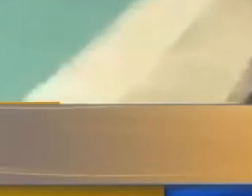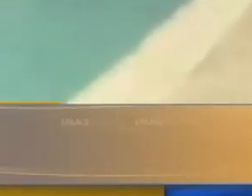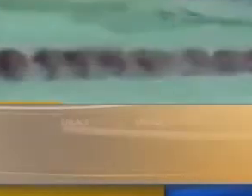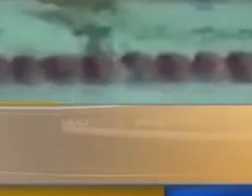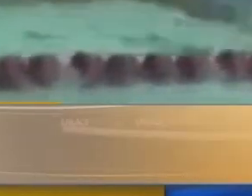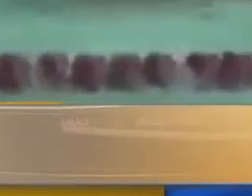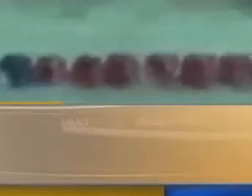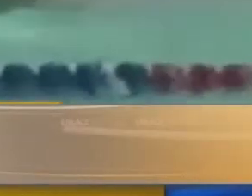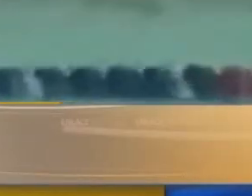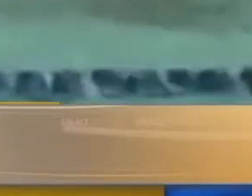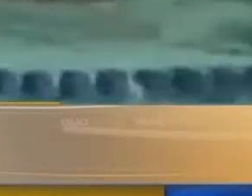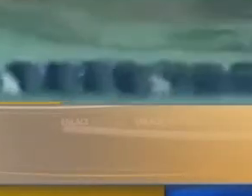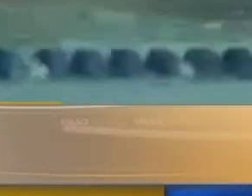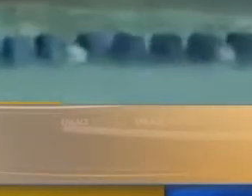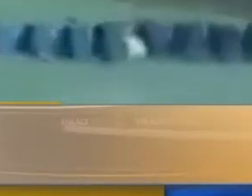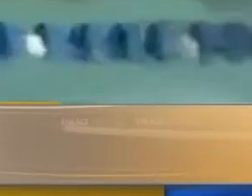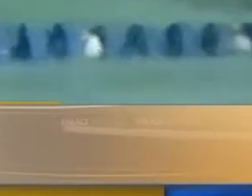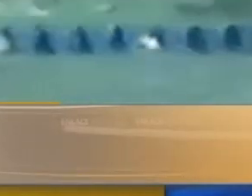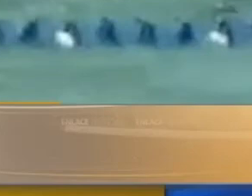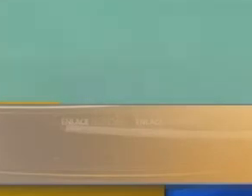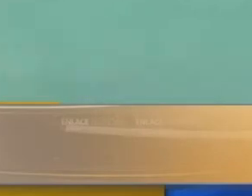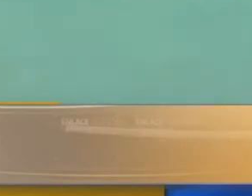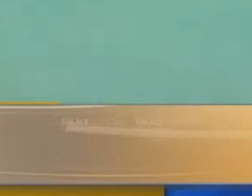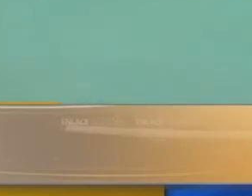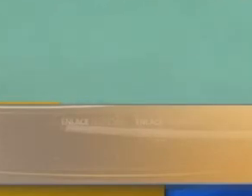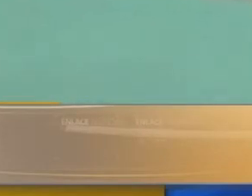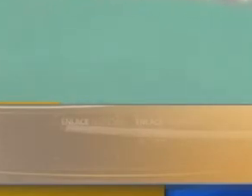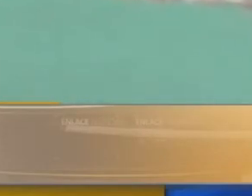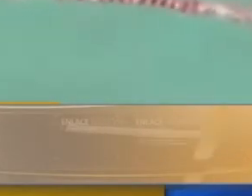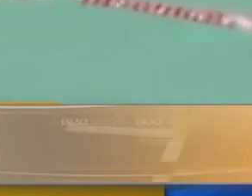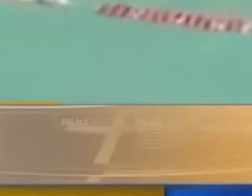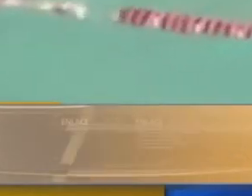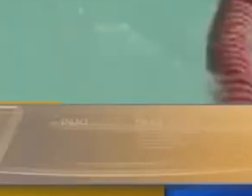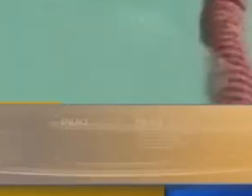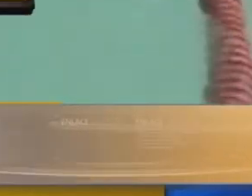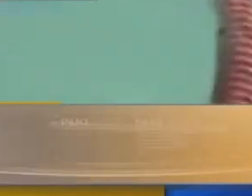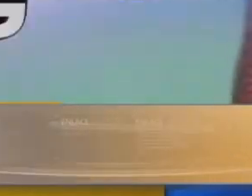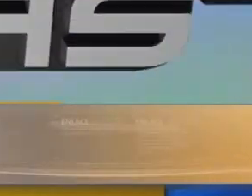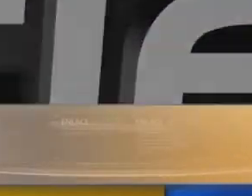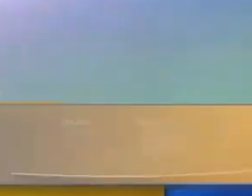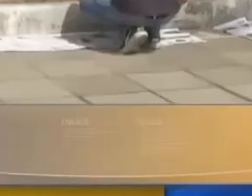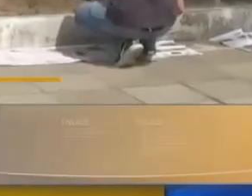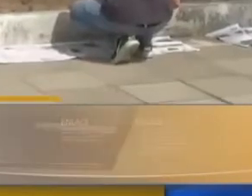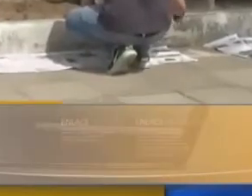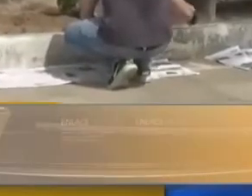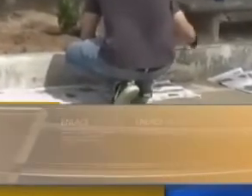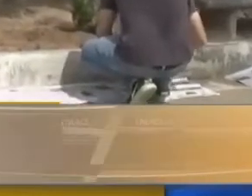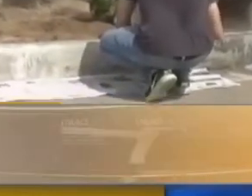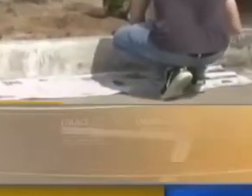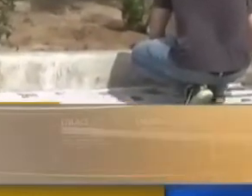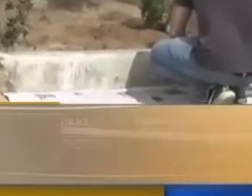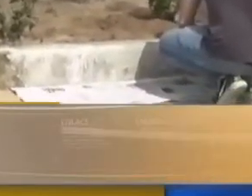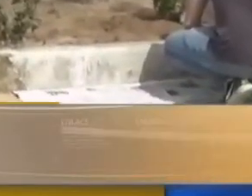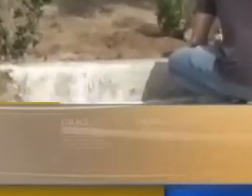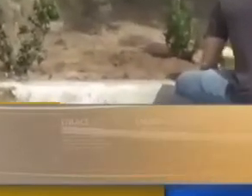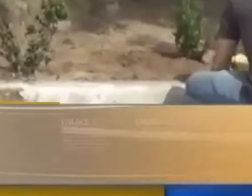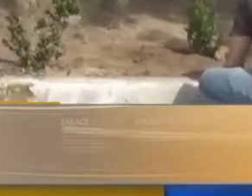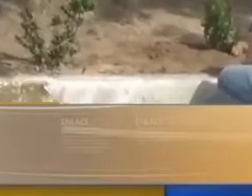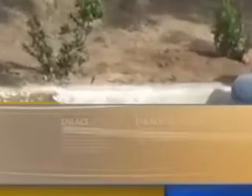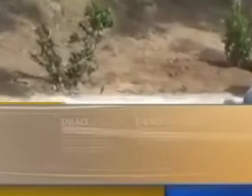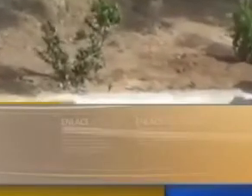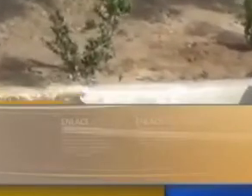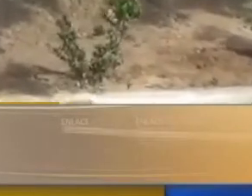2016 Fundación Yariguíes Fides. Natación, bolo americano y fútbol 5 serán los deportes en competencia. Y en La Mira,